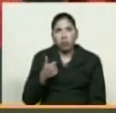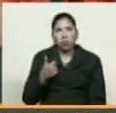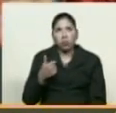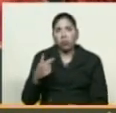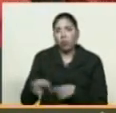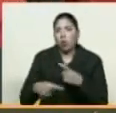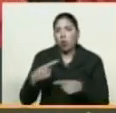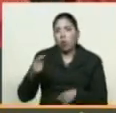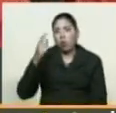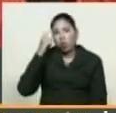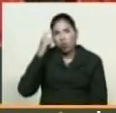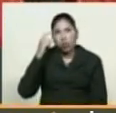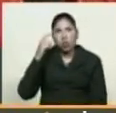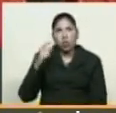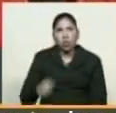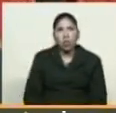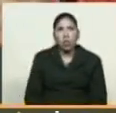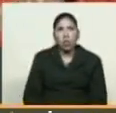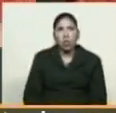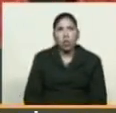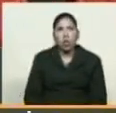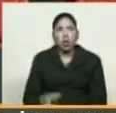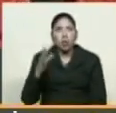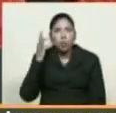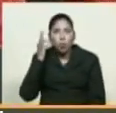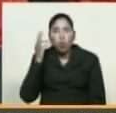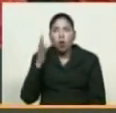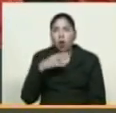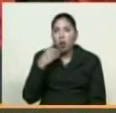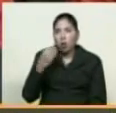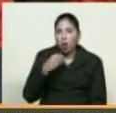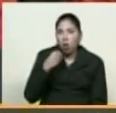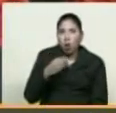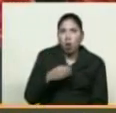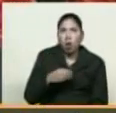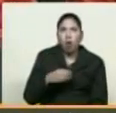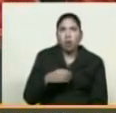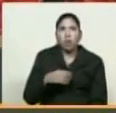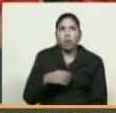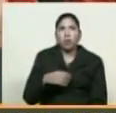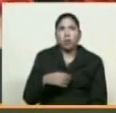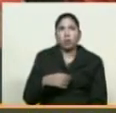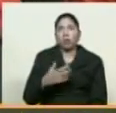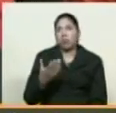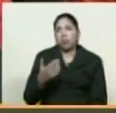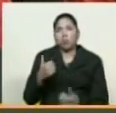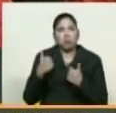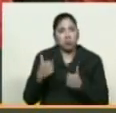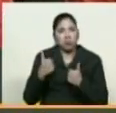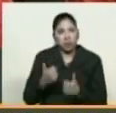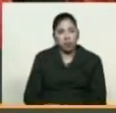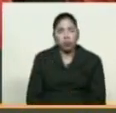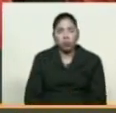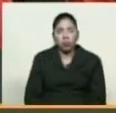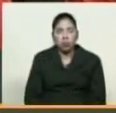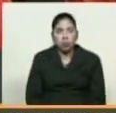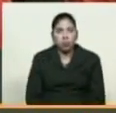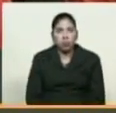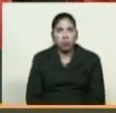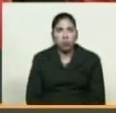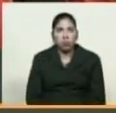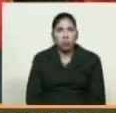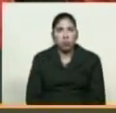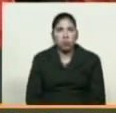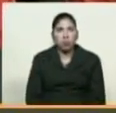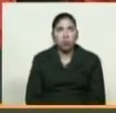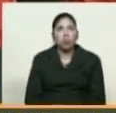Ojalá los trabajadores organizados, las mujeres, los jóvenes, se organicen cada día para tener más fuerza la revolución bolivariana.